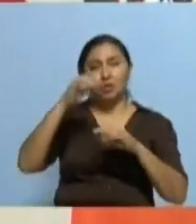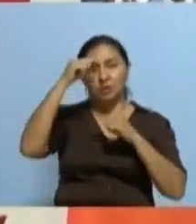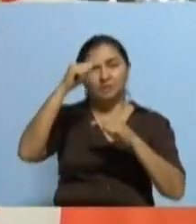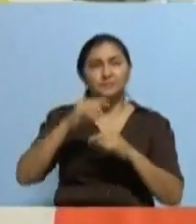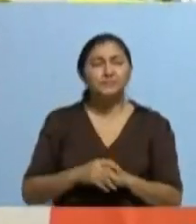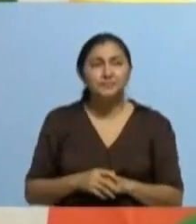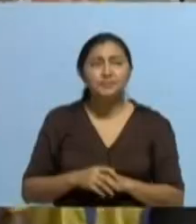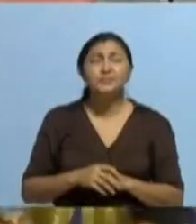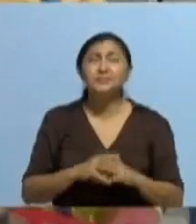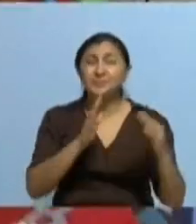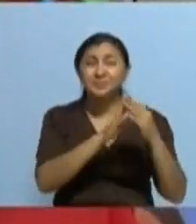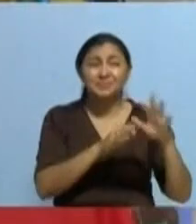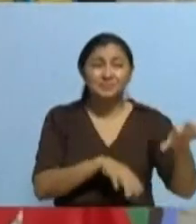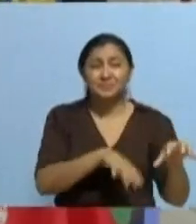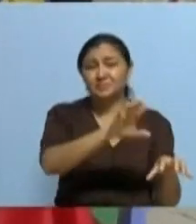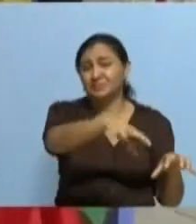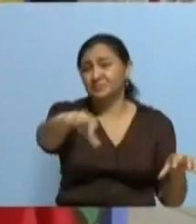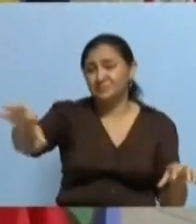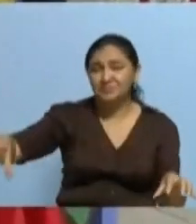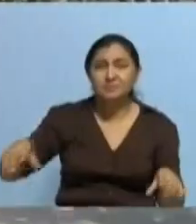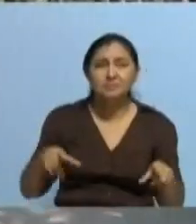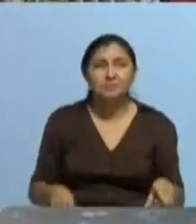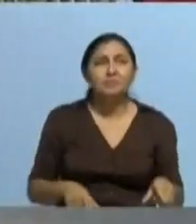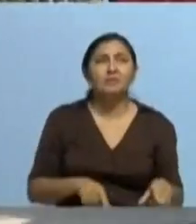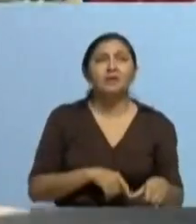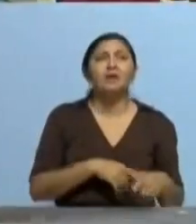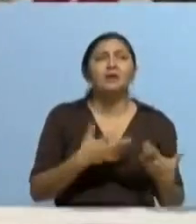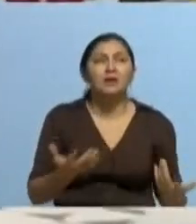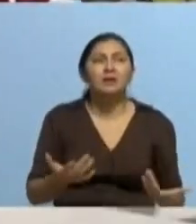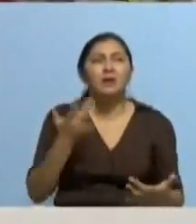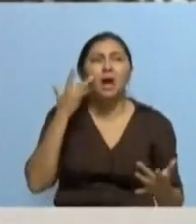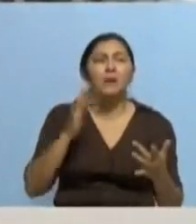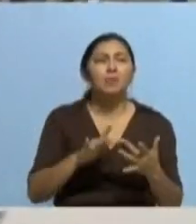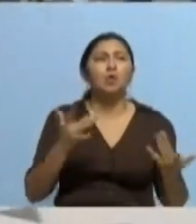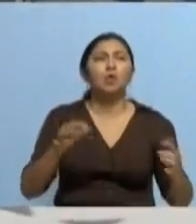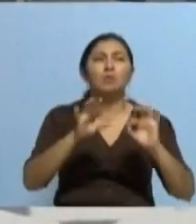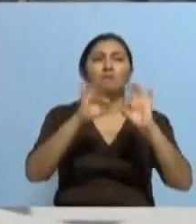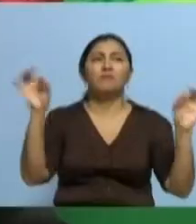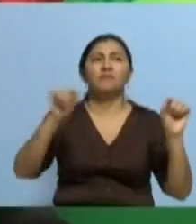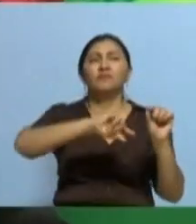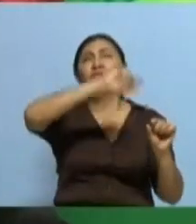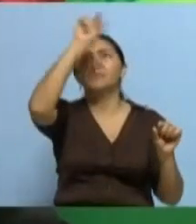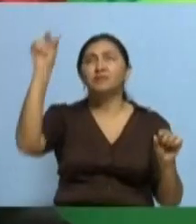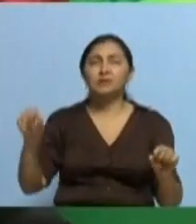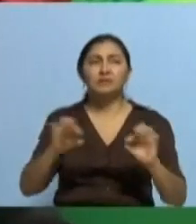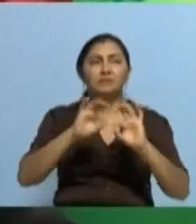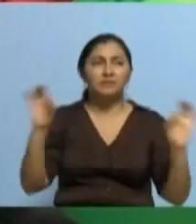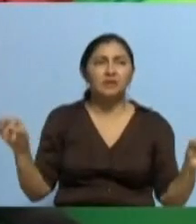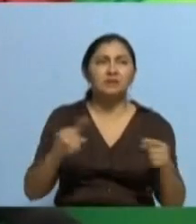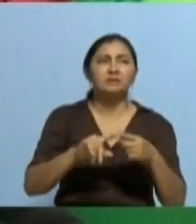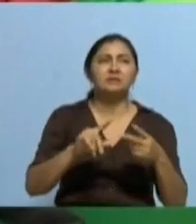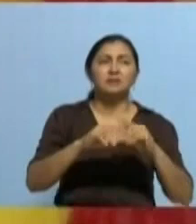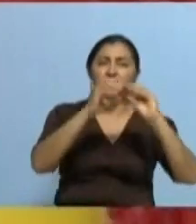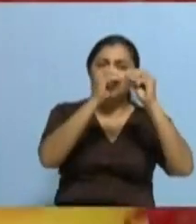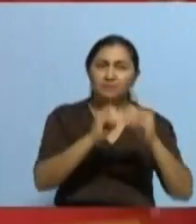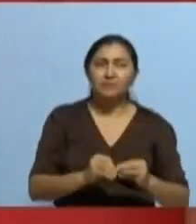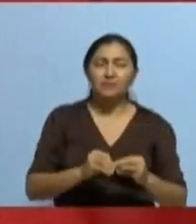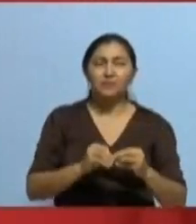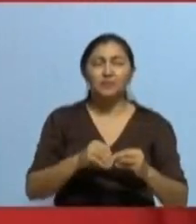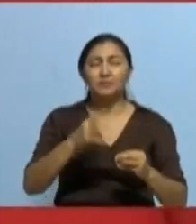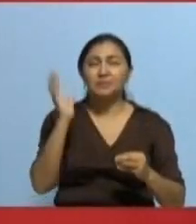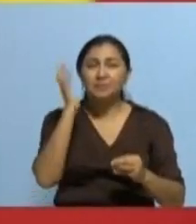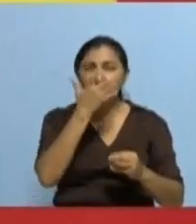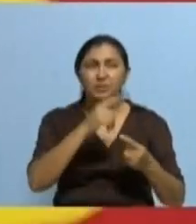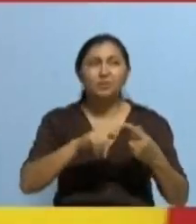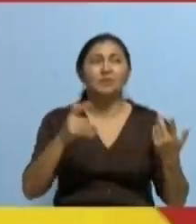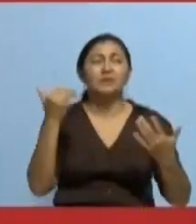que participen deberán tener en cuenta algunos aspectos como la aplicación del eslogan de la fiesta, figuras alusivas a la tradición, creatividad